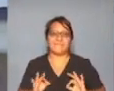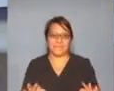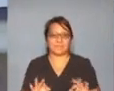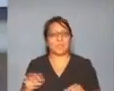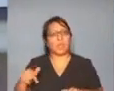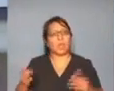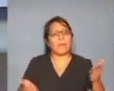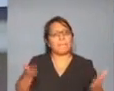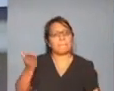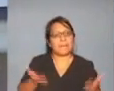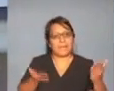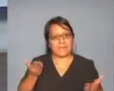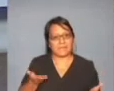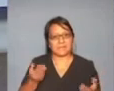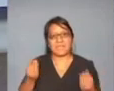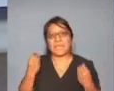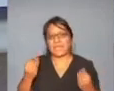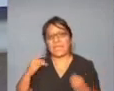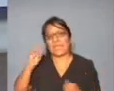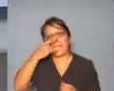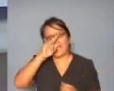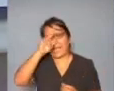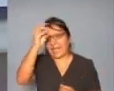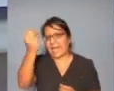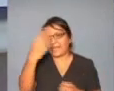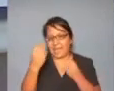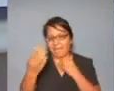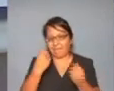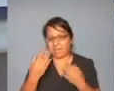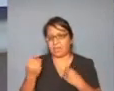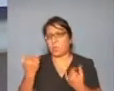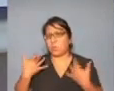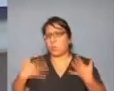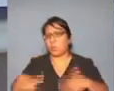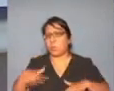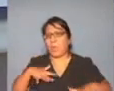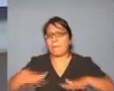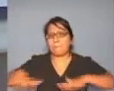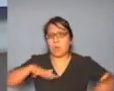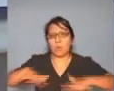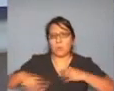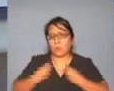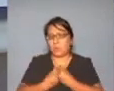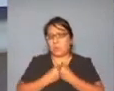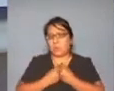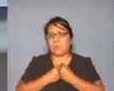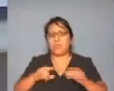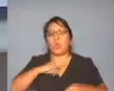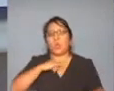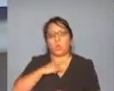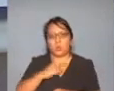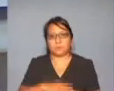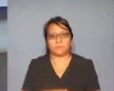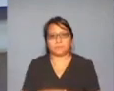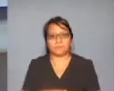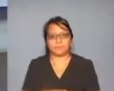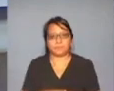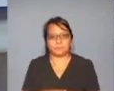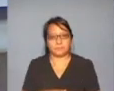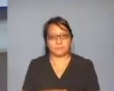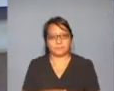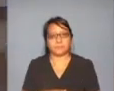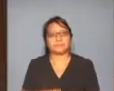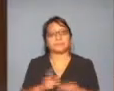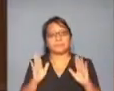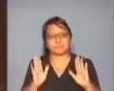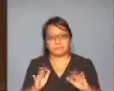balance acerca de lo que fue este carnaval, la movida jujeña que ya va trascendiendo no solamente fronteras en la provincia